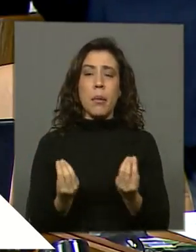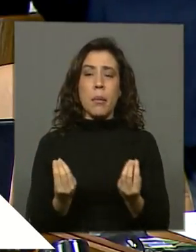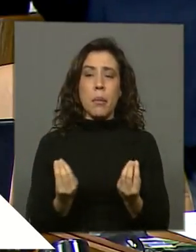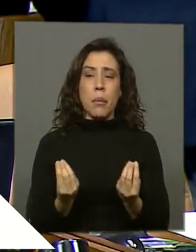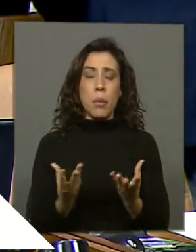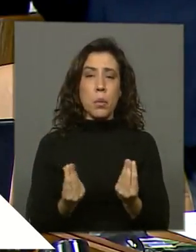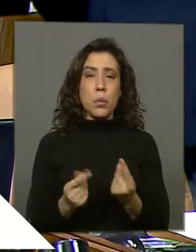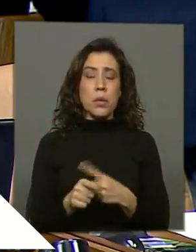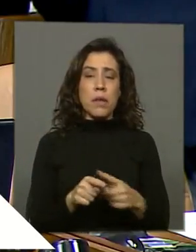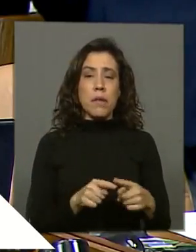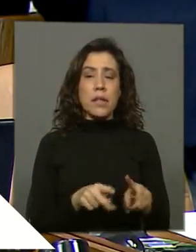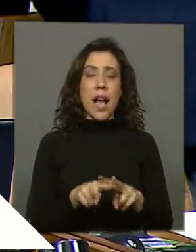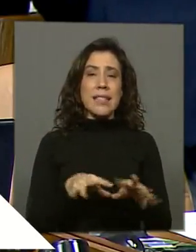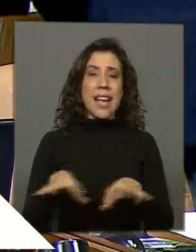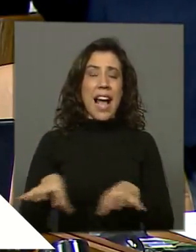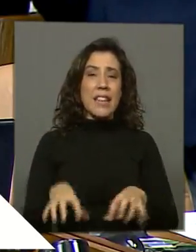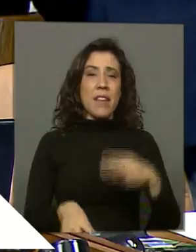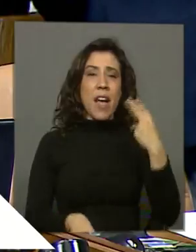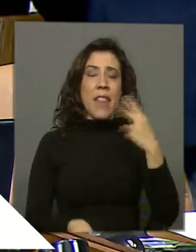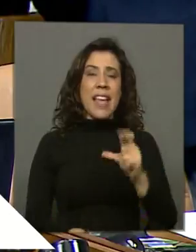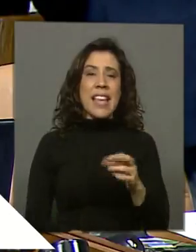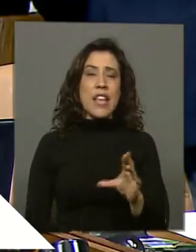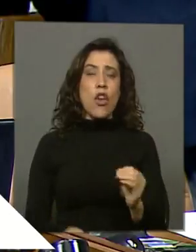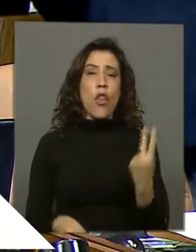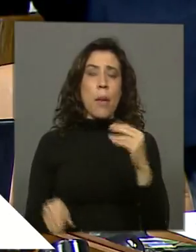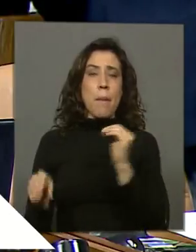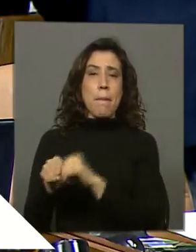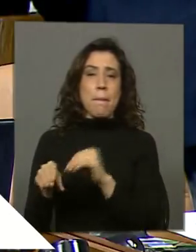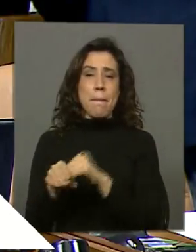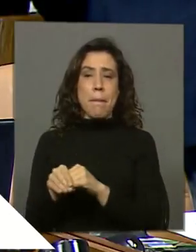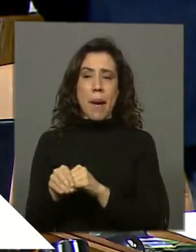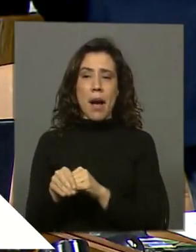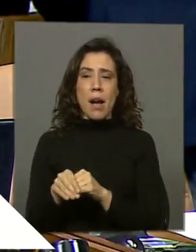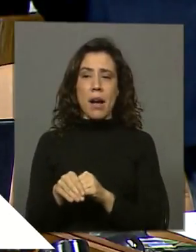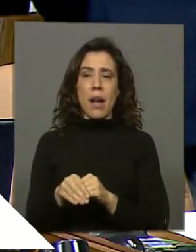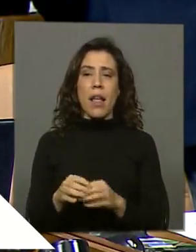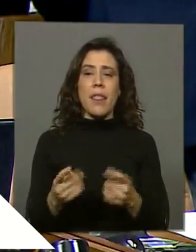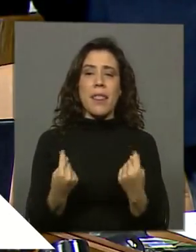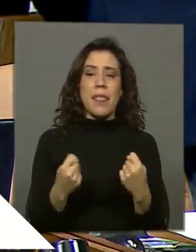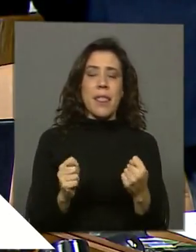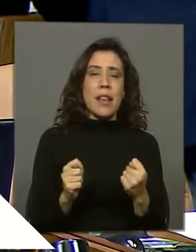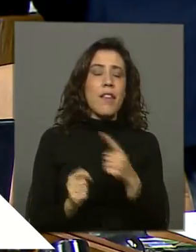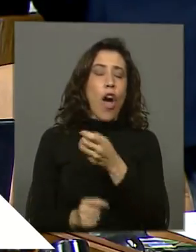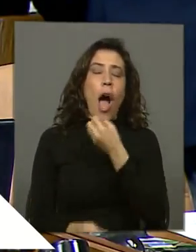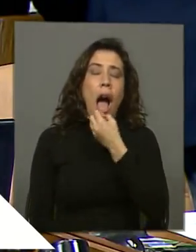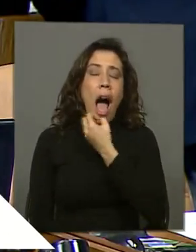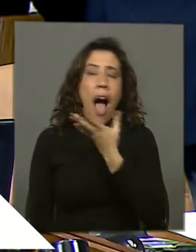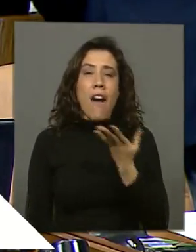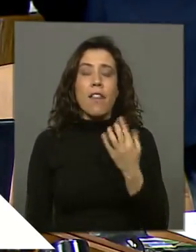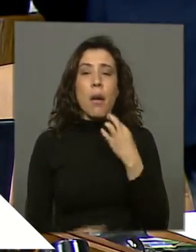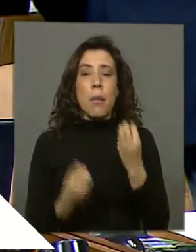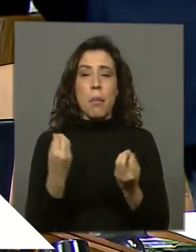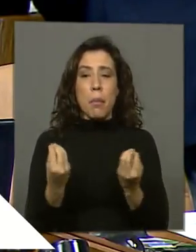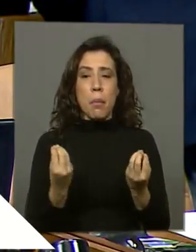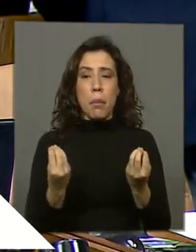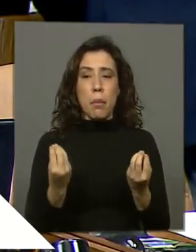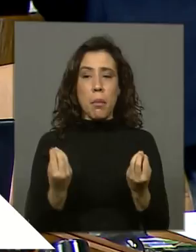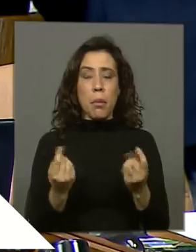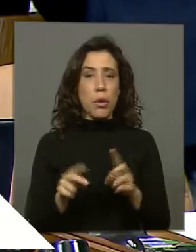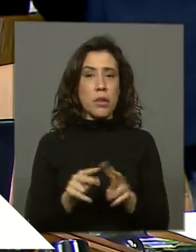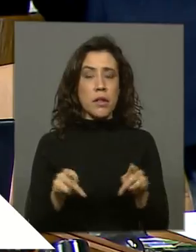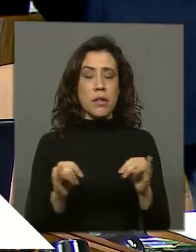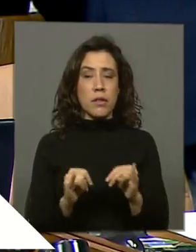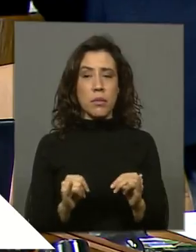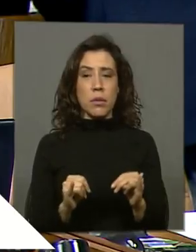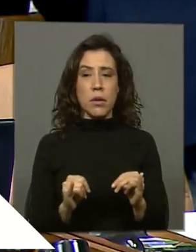hacían actividades propias del giro bancario esto es intentaban o decían porque en los hechos tampoco ocurría